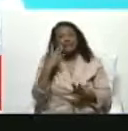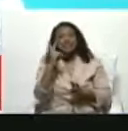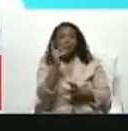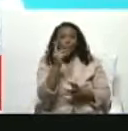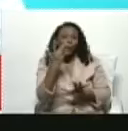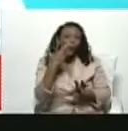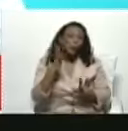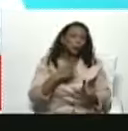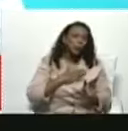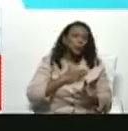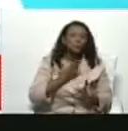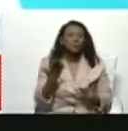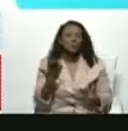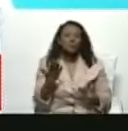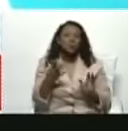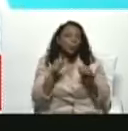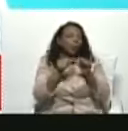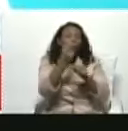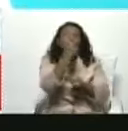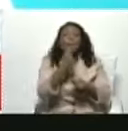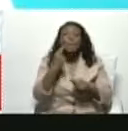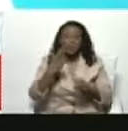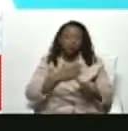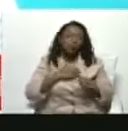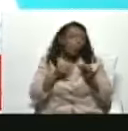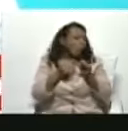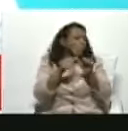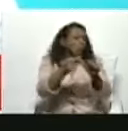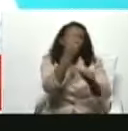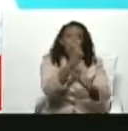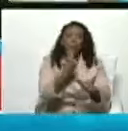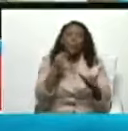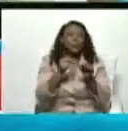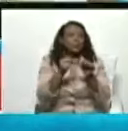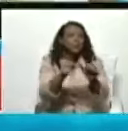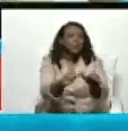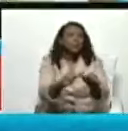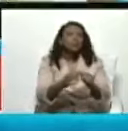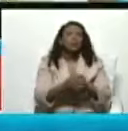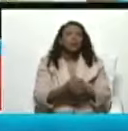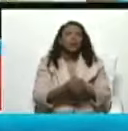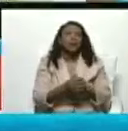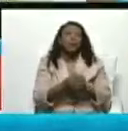Segundamente, sigo como promesero. Cualquiera